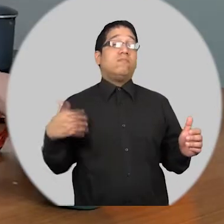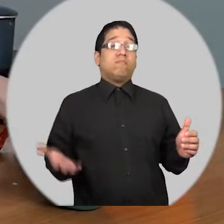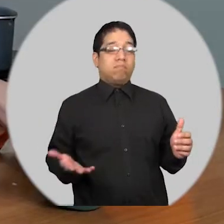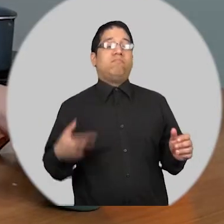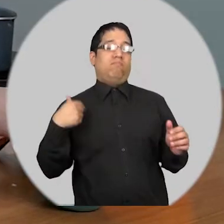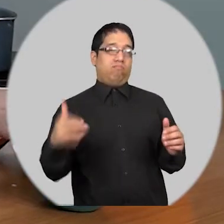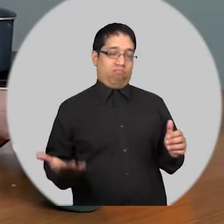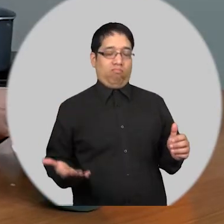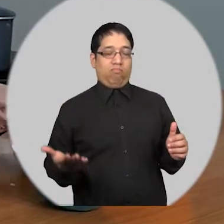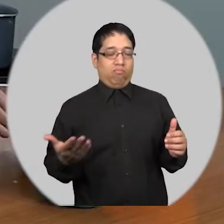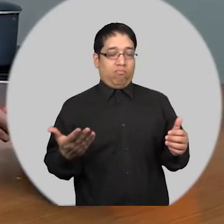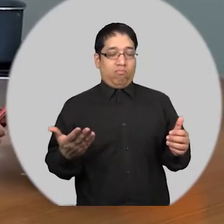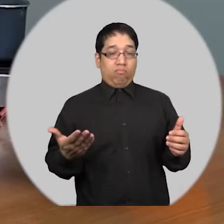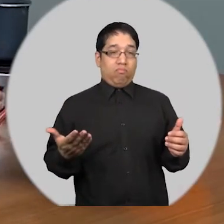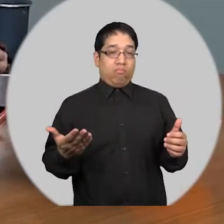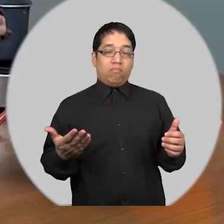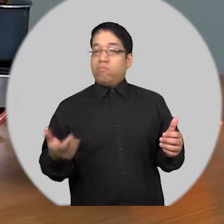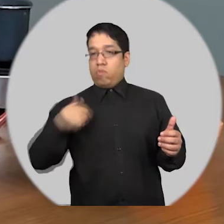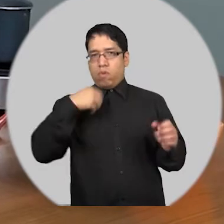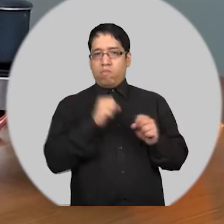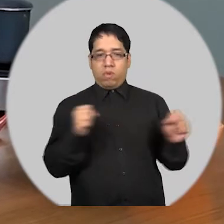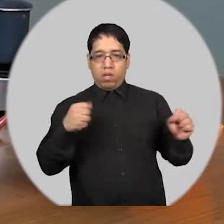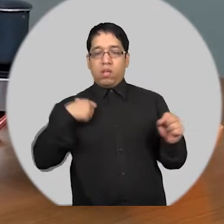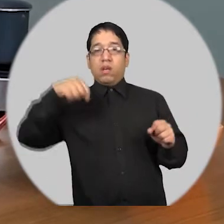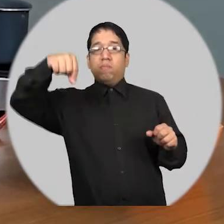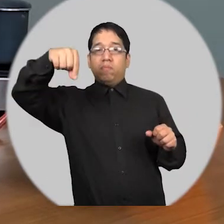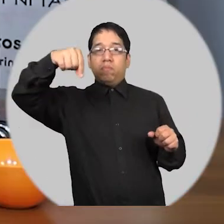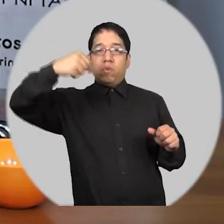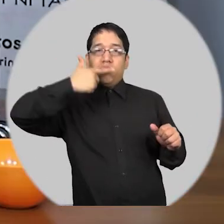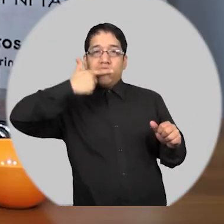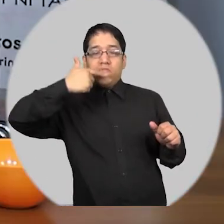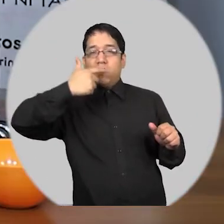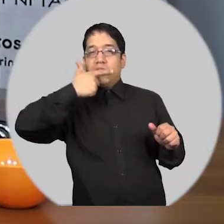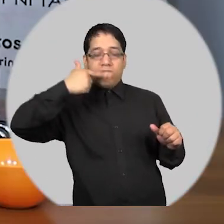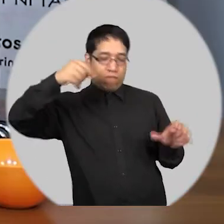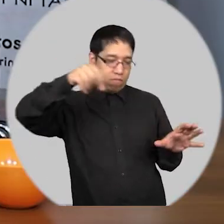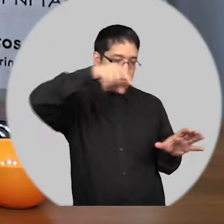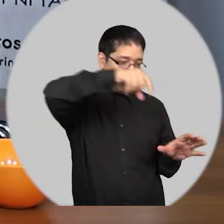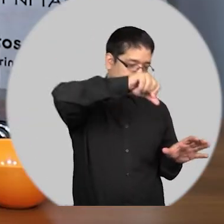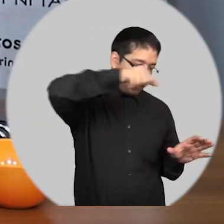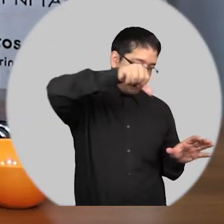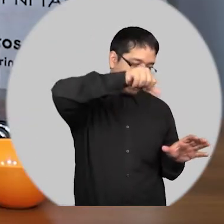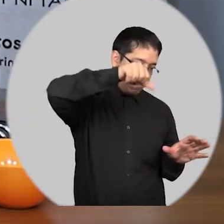Después vamos agregando, en este caso voy a agregar el edulcorante líquido,